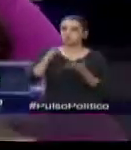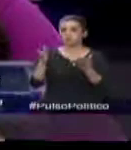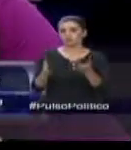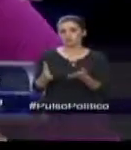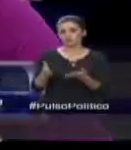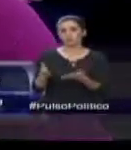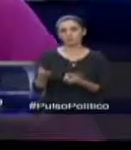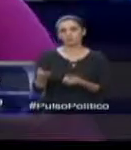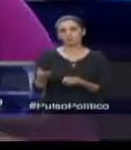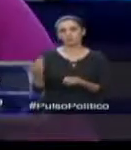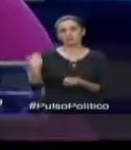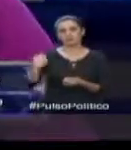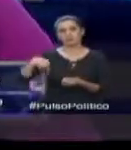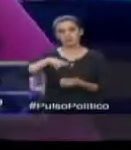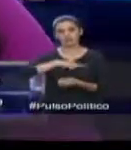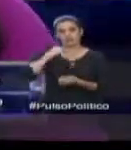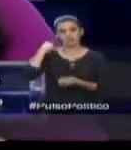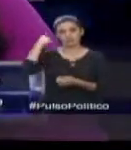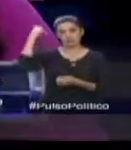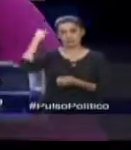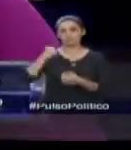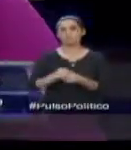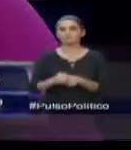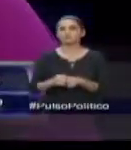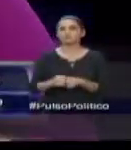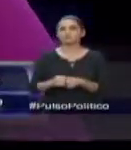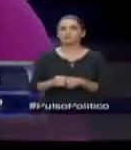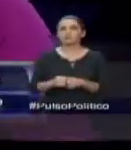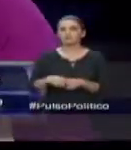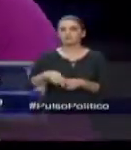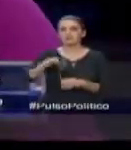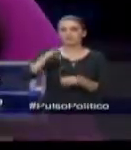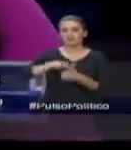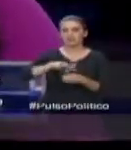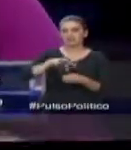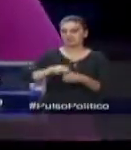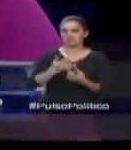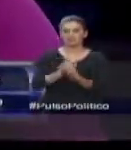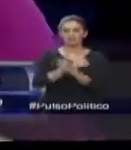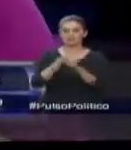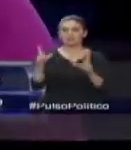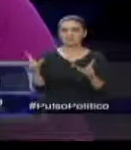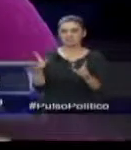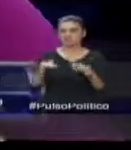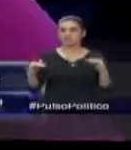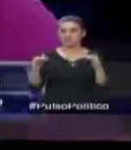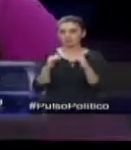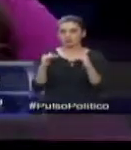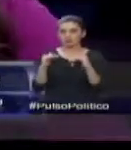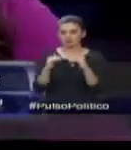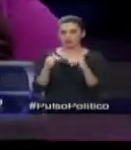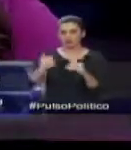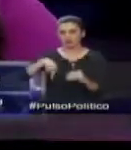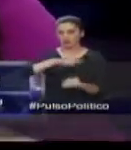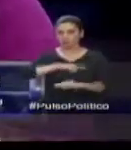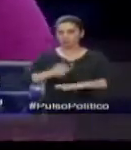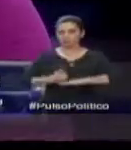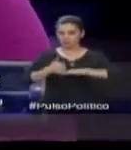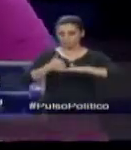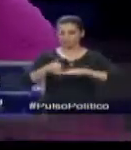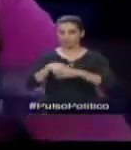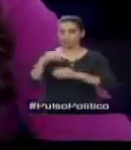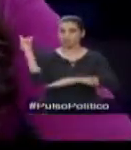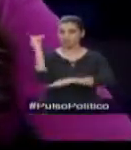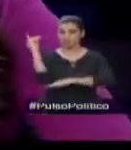tendremos mantendremos el derecho de elegir de manera libre soberana democrática a nuestras autoridades en